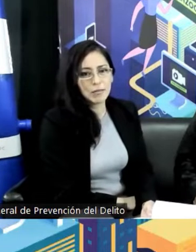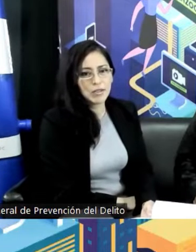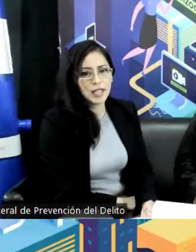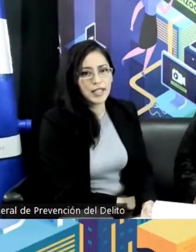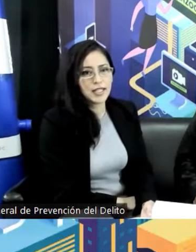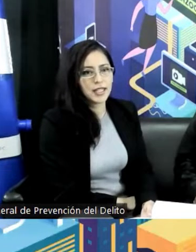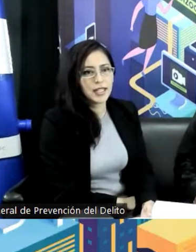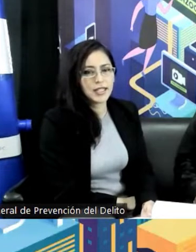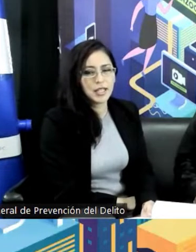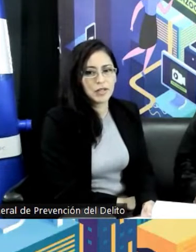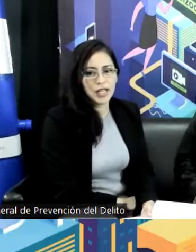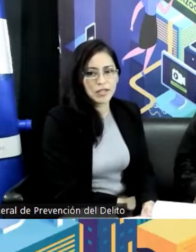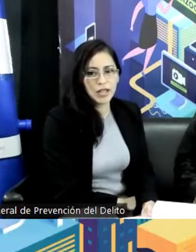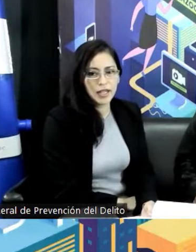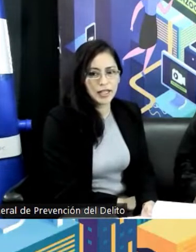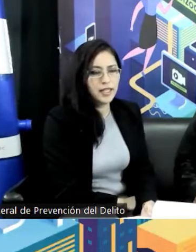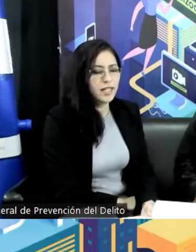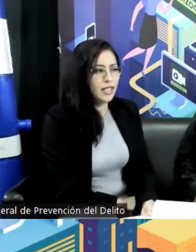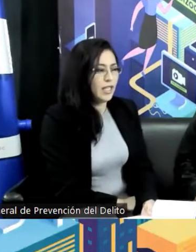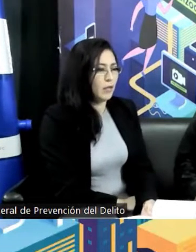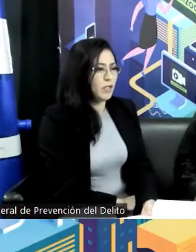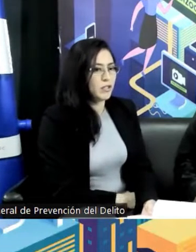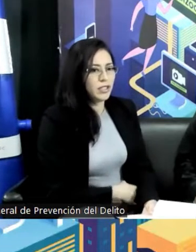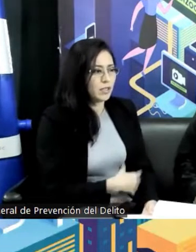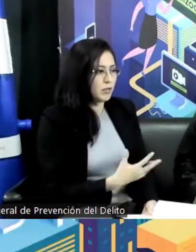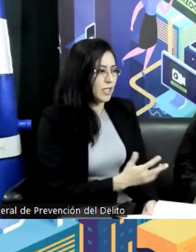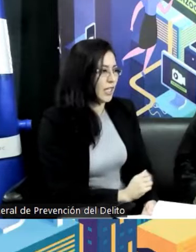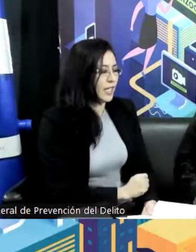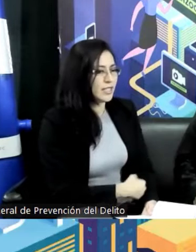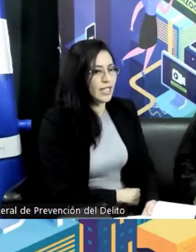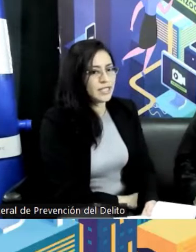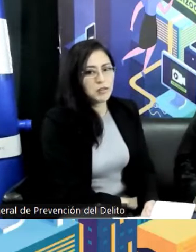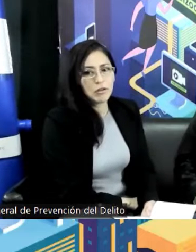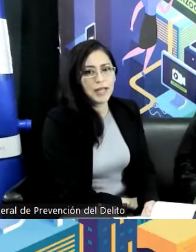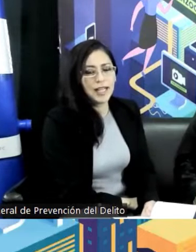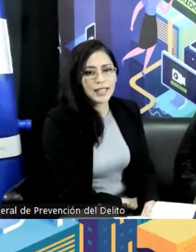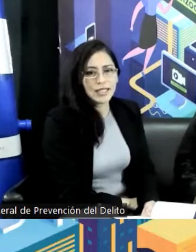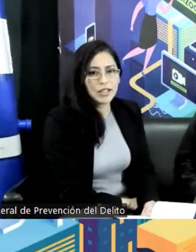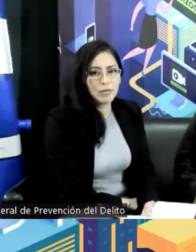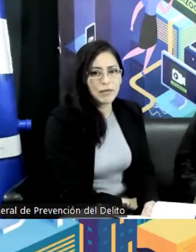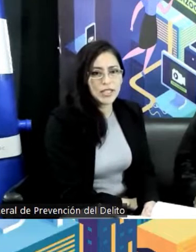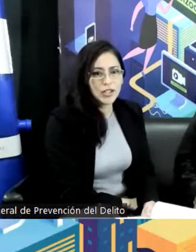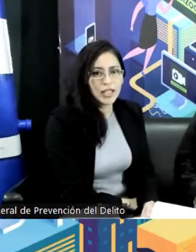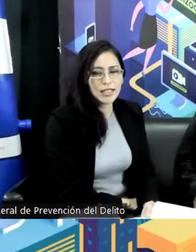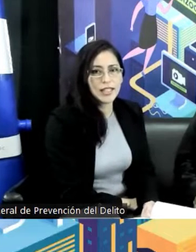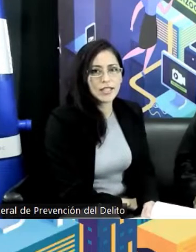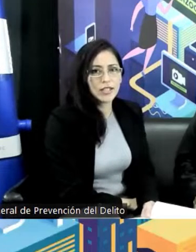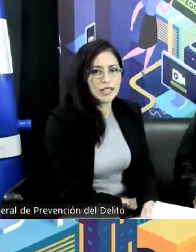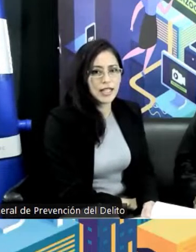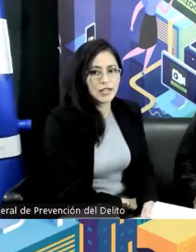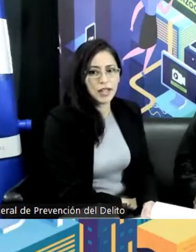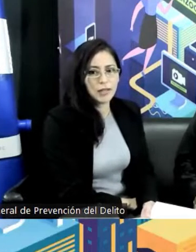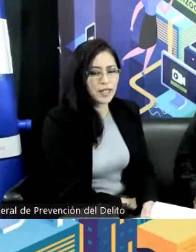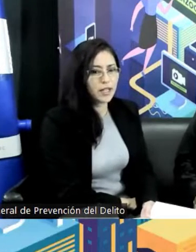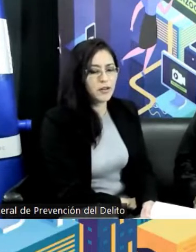espacio, agradecemos a la Secretaría de Seguridad Ciudadana y pues hoy estamos aquí desde el Instituto para la Atención y Prevención de las Adicciones